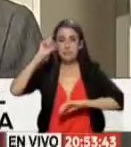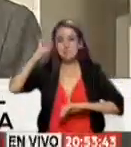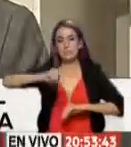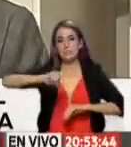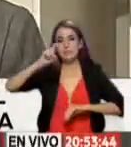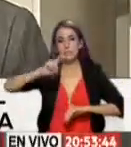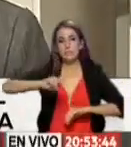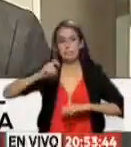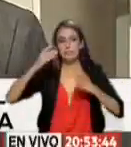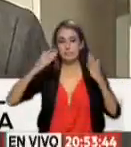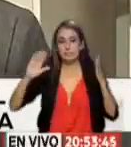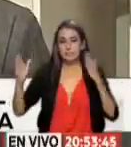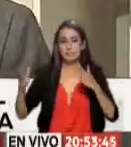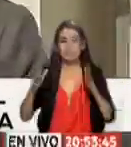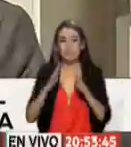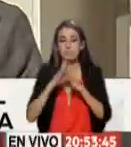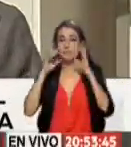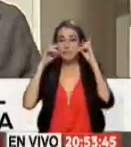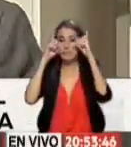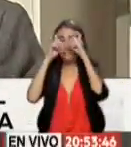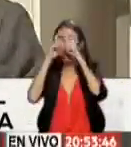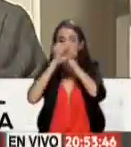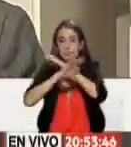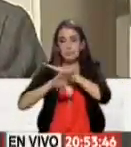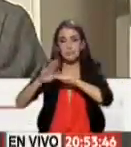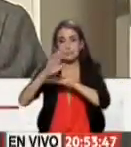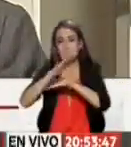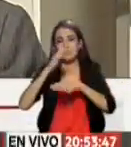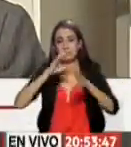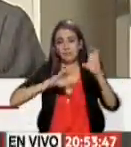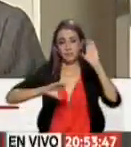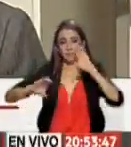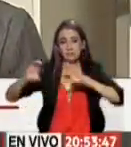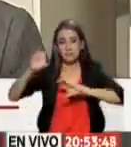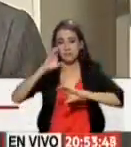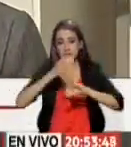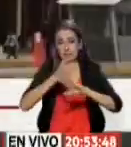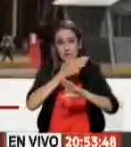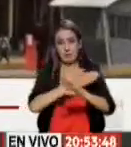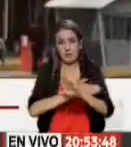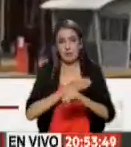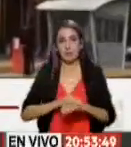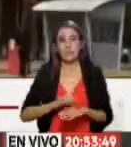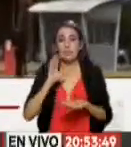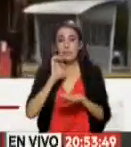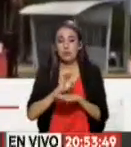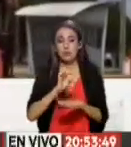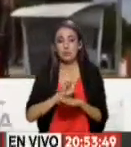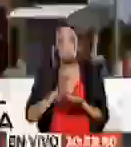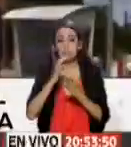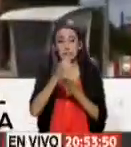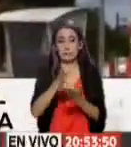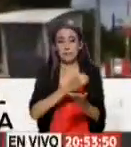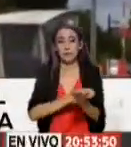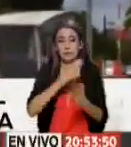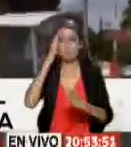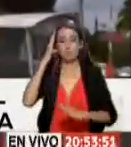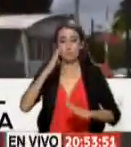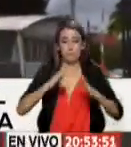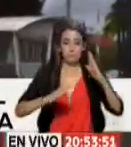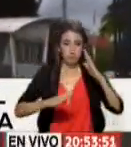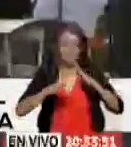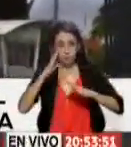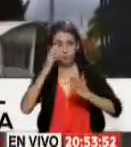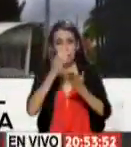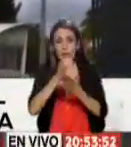desde nuestras dificultades, desde la problemática de nuestra ciudad, nuestra zona 3, nuestro país. Por su parte, el concurso de robótica es el más nuevo. Se